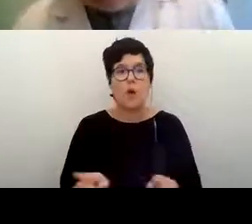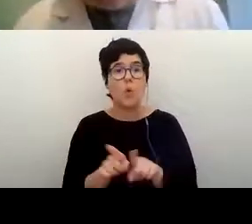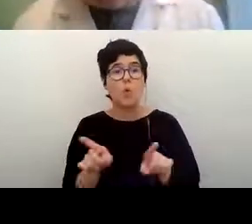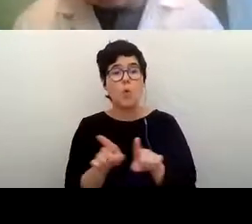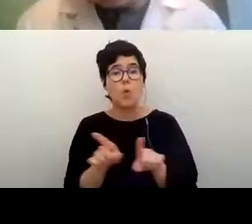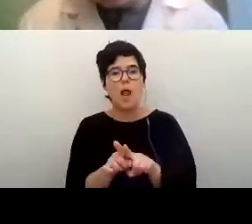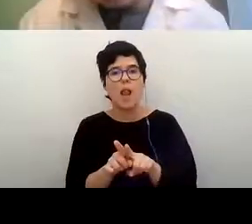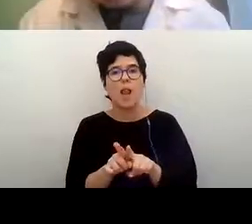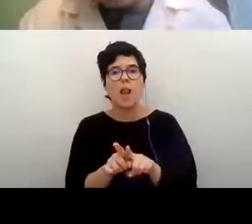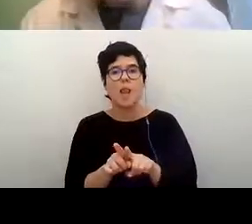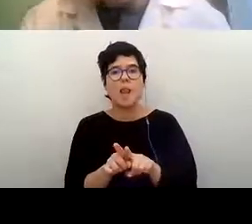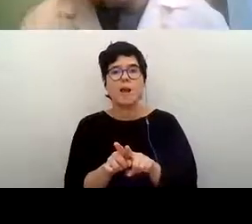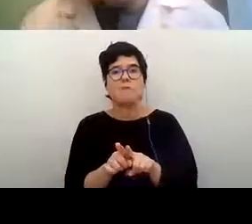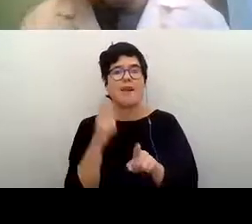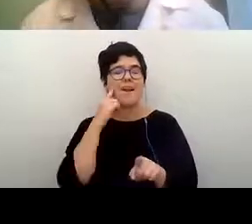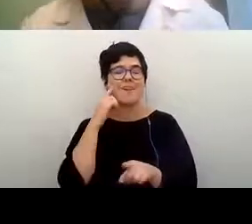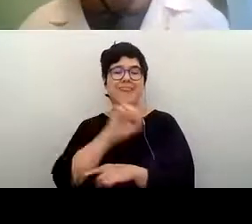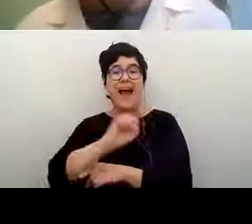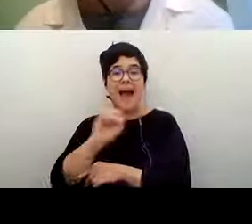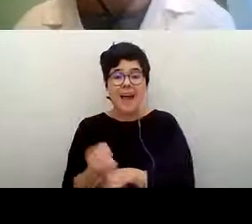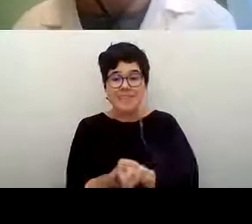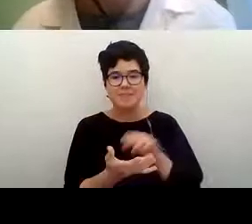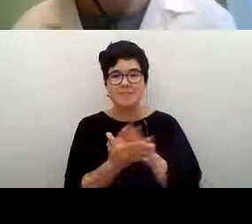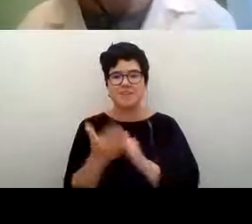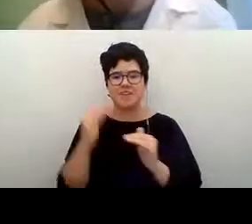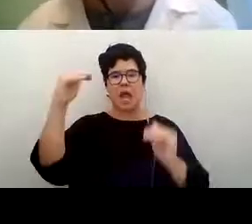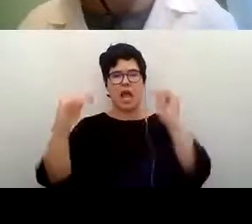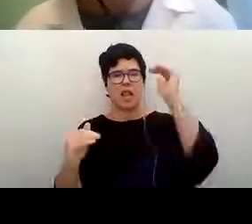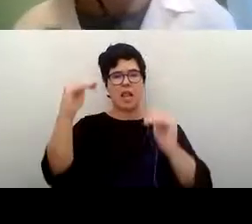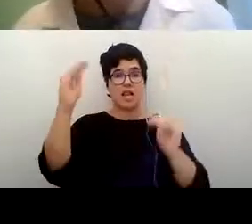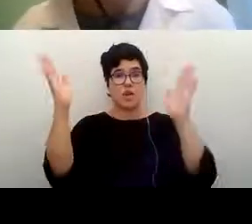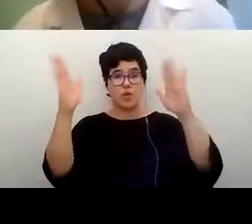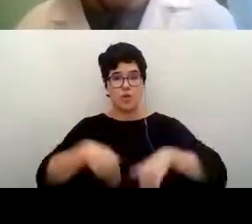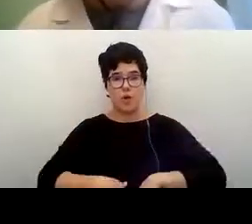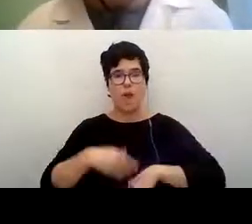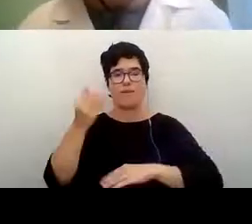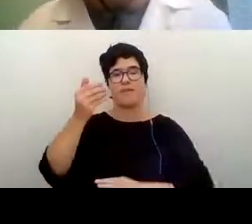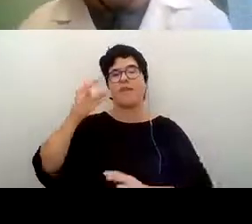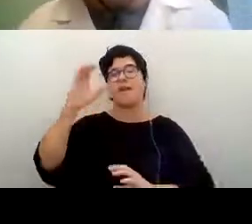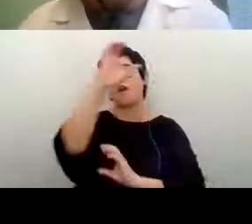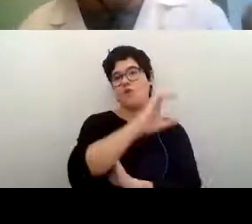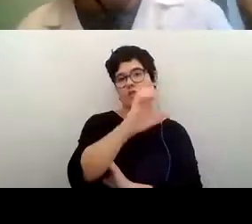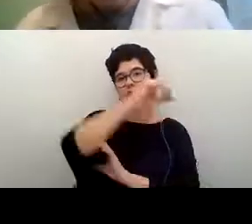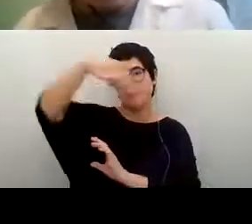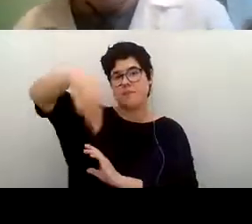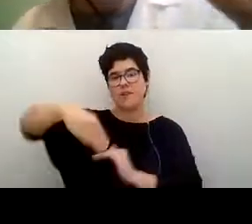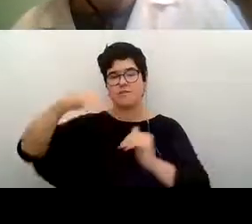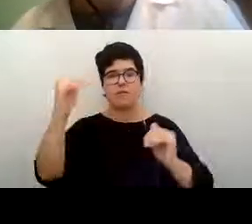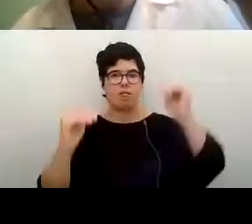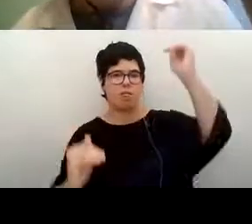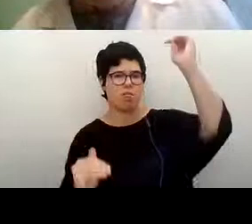conseguir revertir esta astenia, este desequilibrio entre la cantidad de cortisol y la cantidad de melatonina, sería